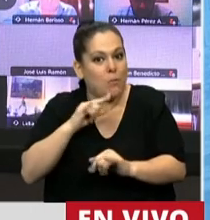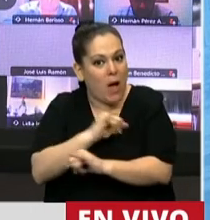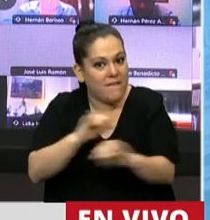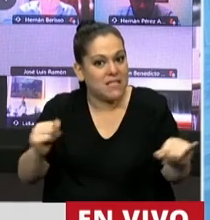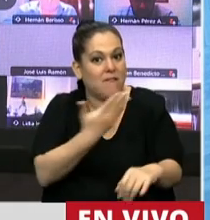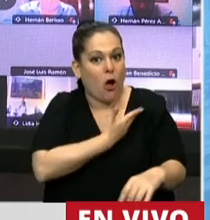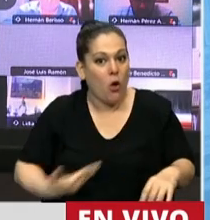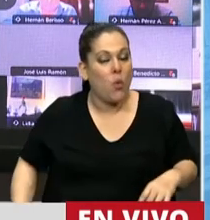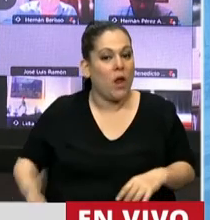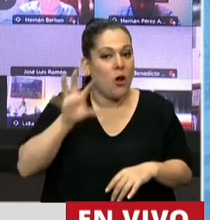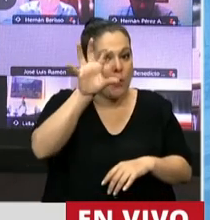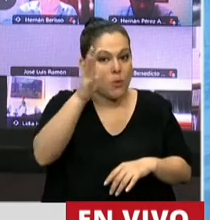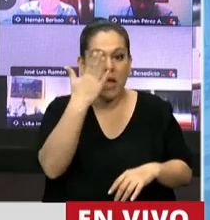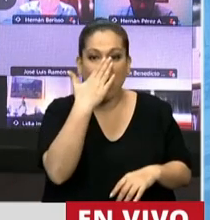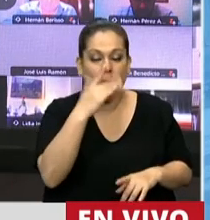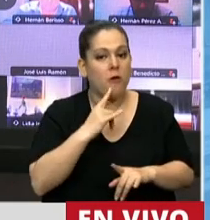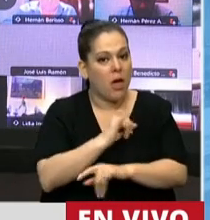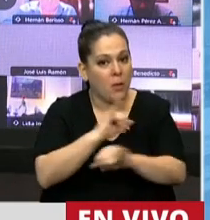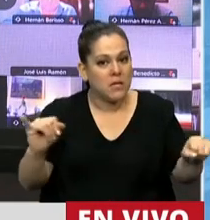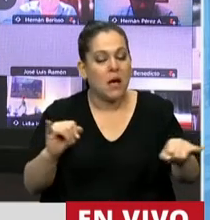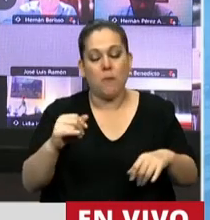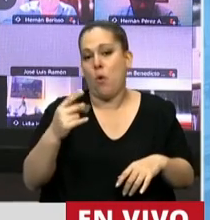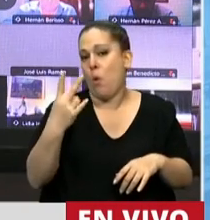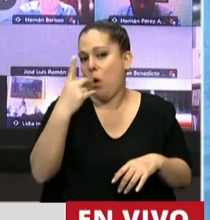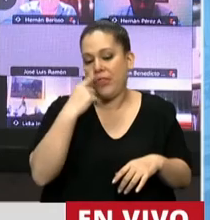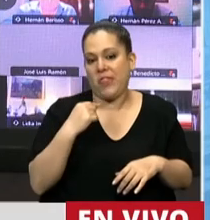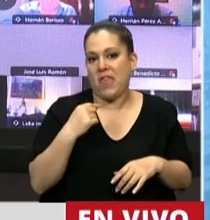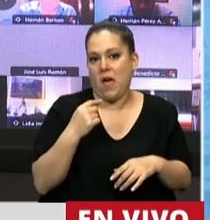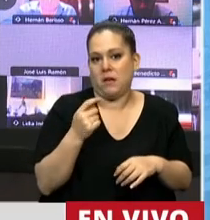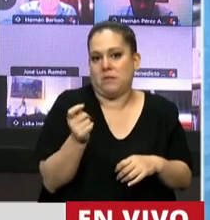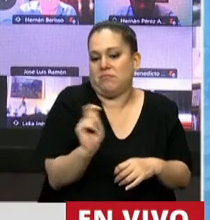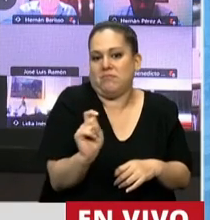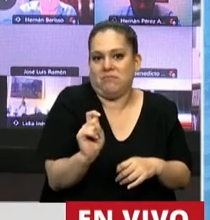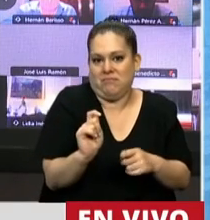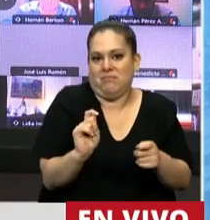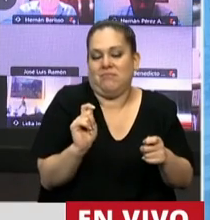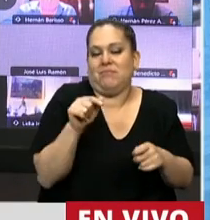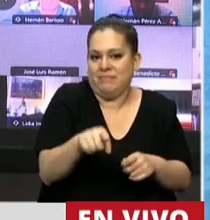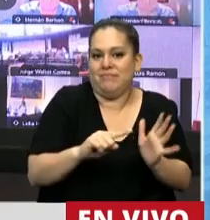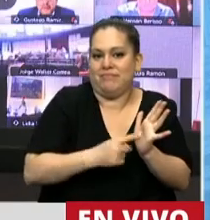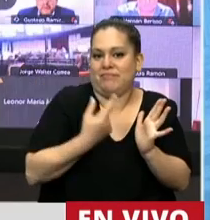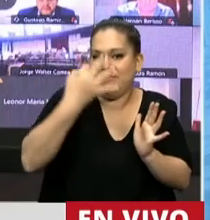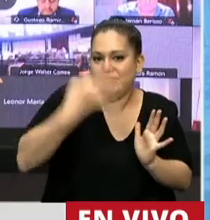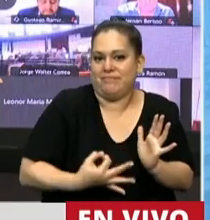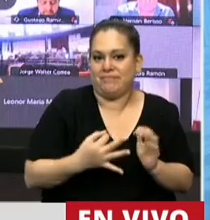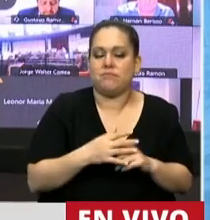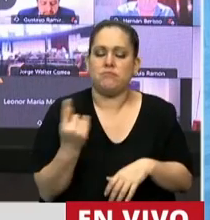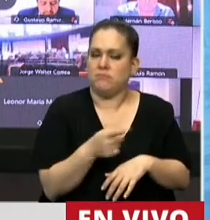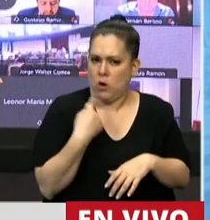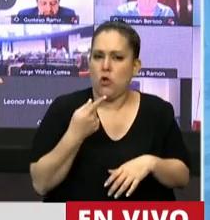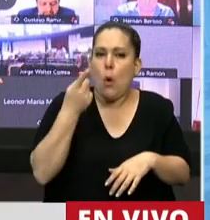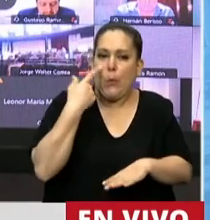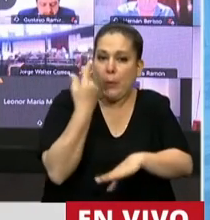constituirse en ella los últimos dos días de cada mes los leo cuartes sabemos